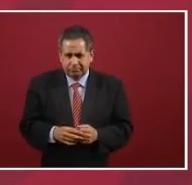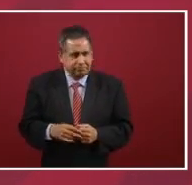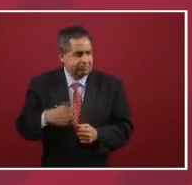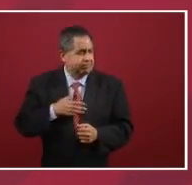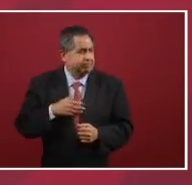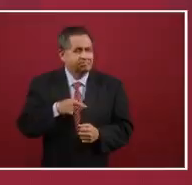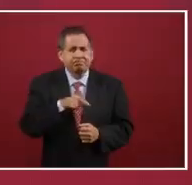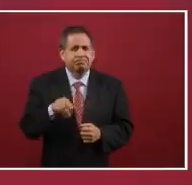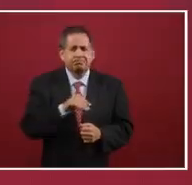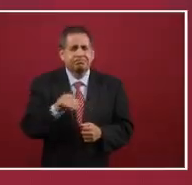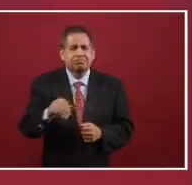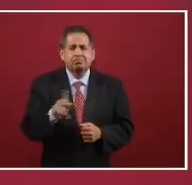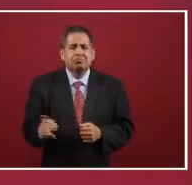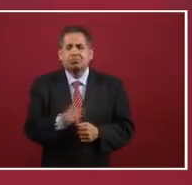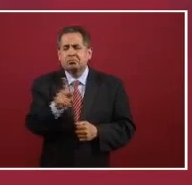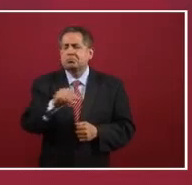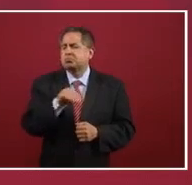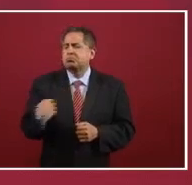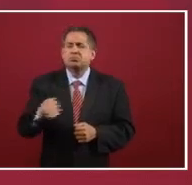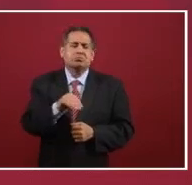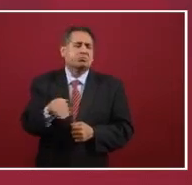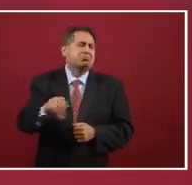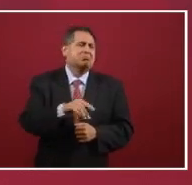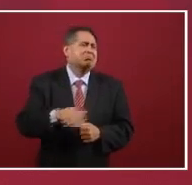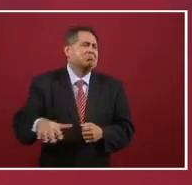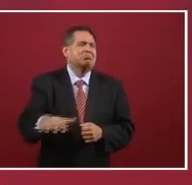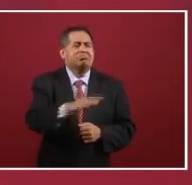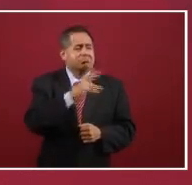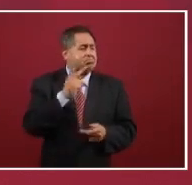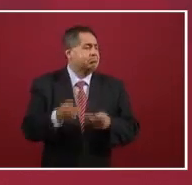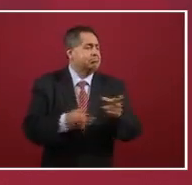paso por todos los pueblos,